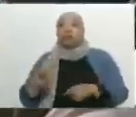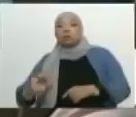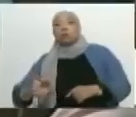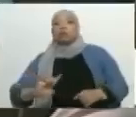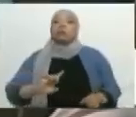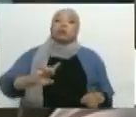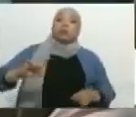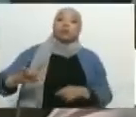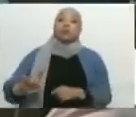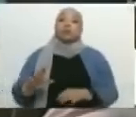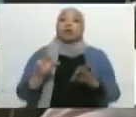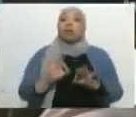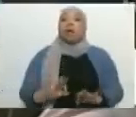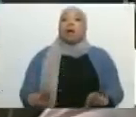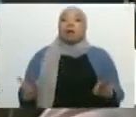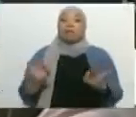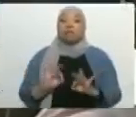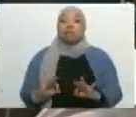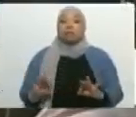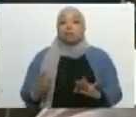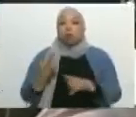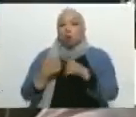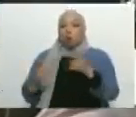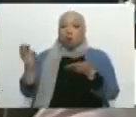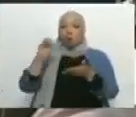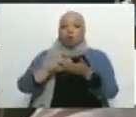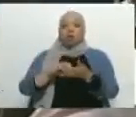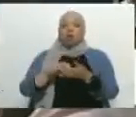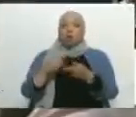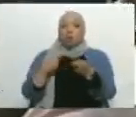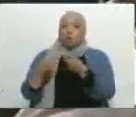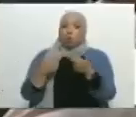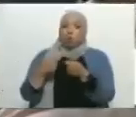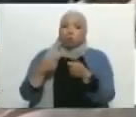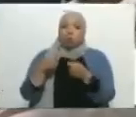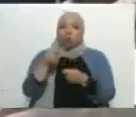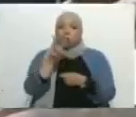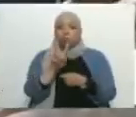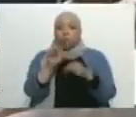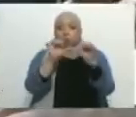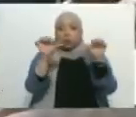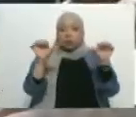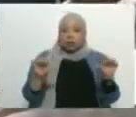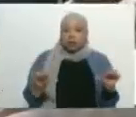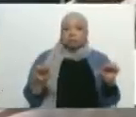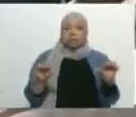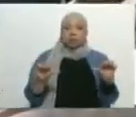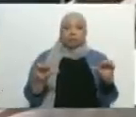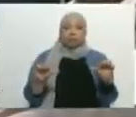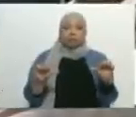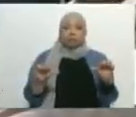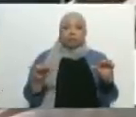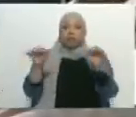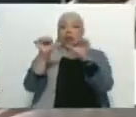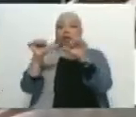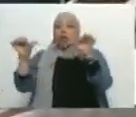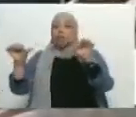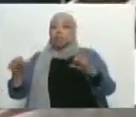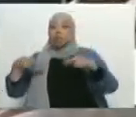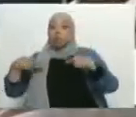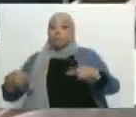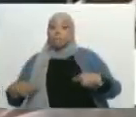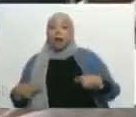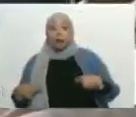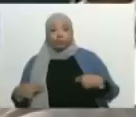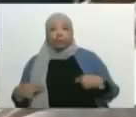Que hoy no es nada más y nada menos que otra vez el encontronazo de dos modelos. El modelo humanista, el